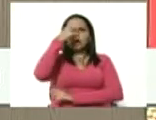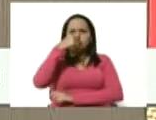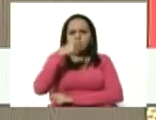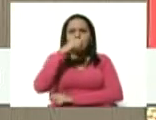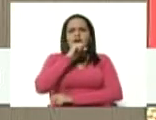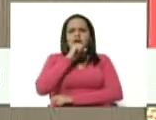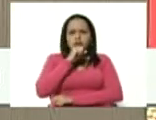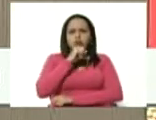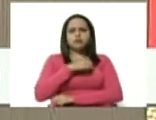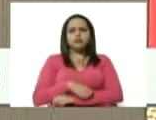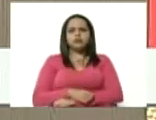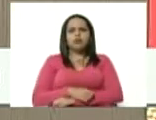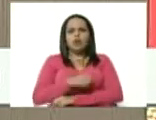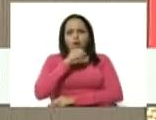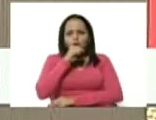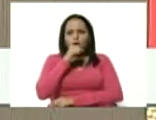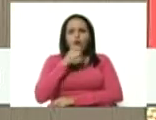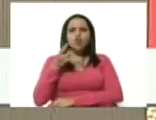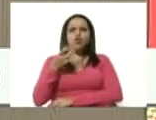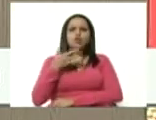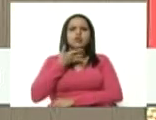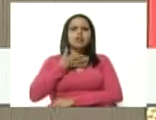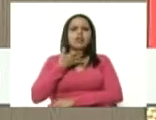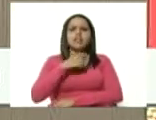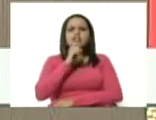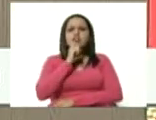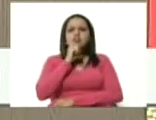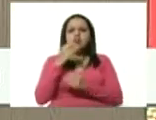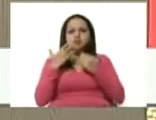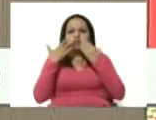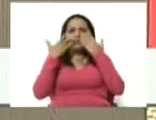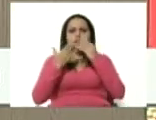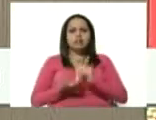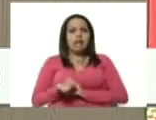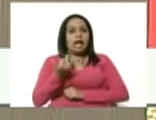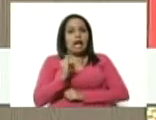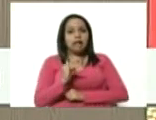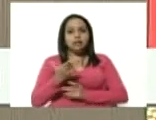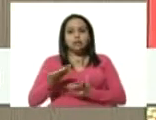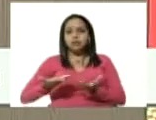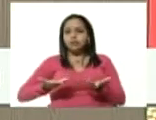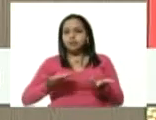garganta, tos productiva, dificultad respiratoria. Realmente un caso que llegó